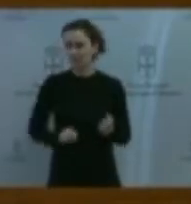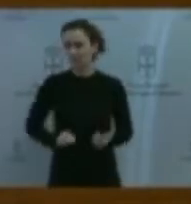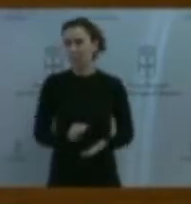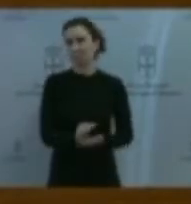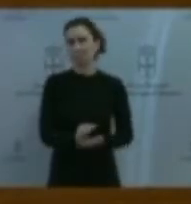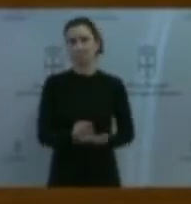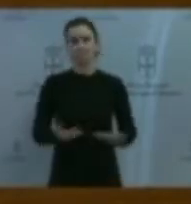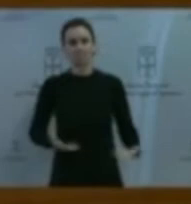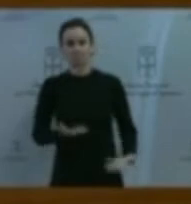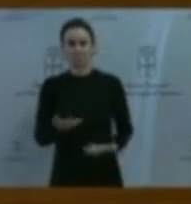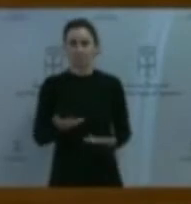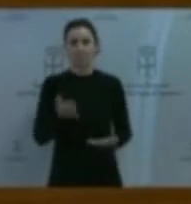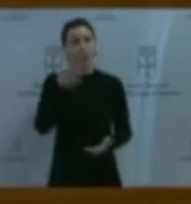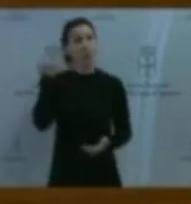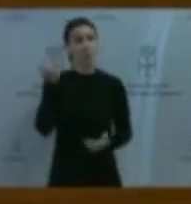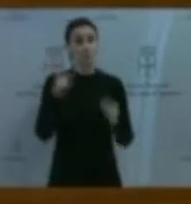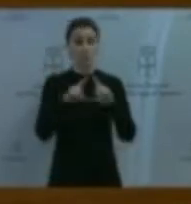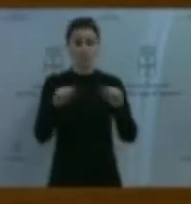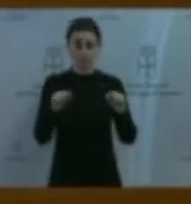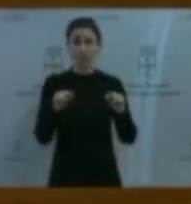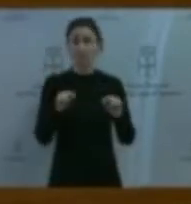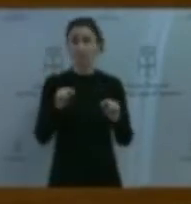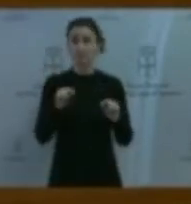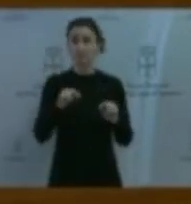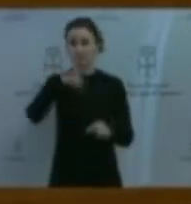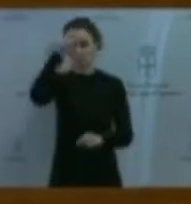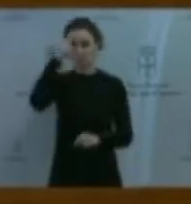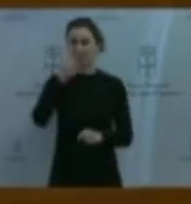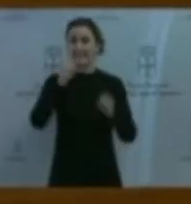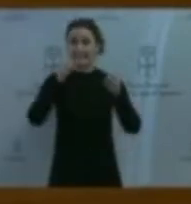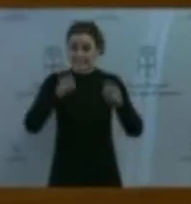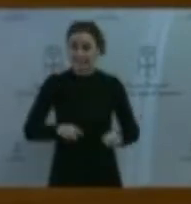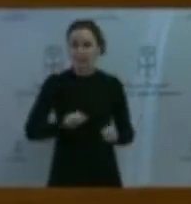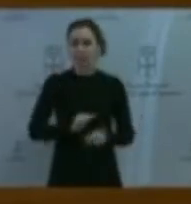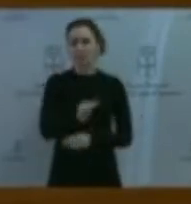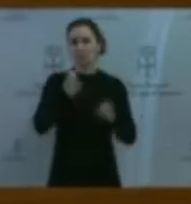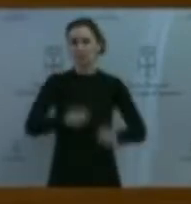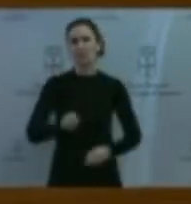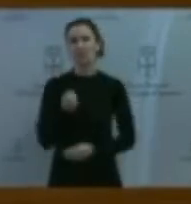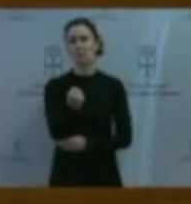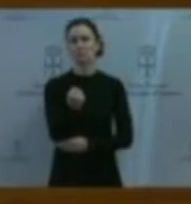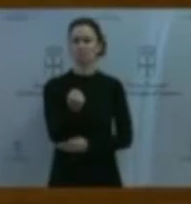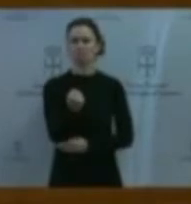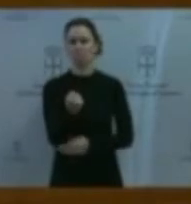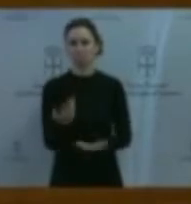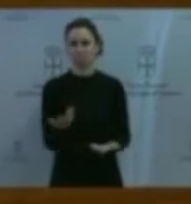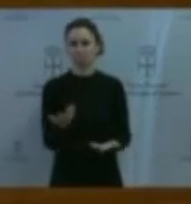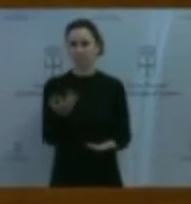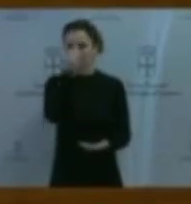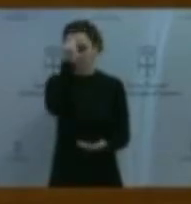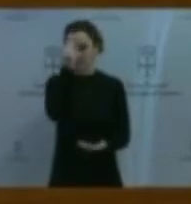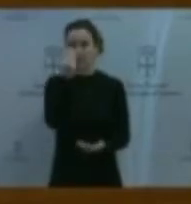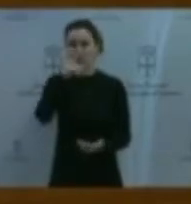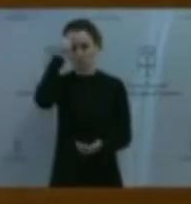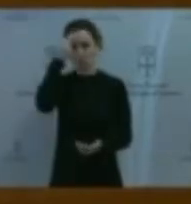Asturias si no hay inversión y apoyo real? ¿Estaríamos considerando entonces la cultura un lujo y no un derecho?